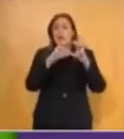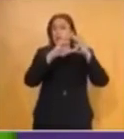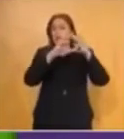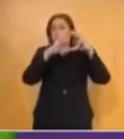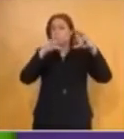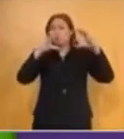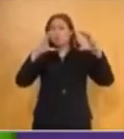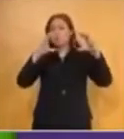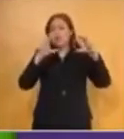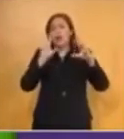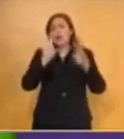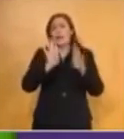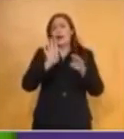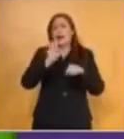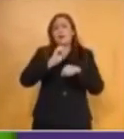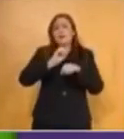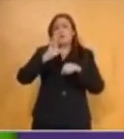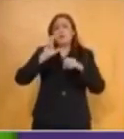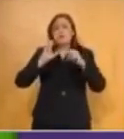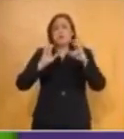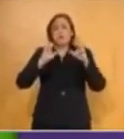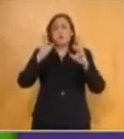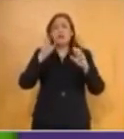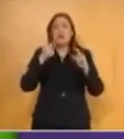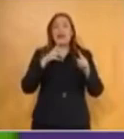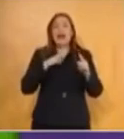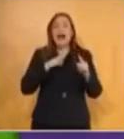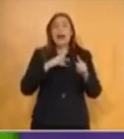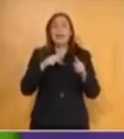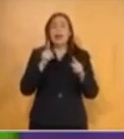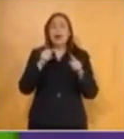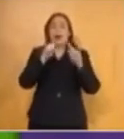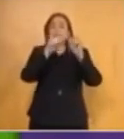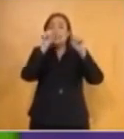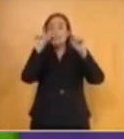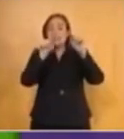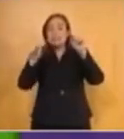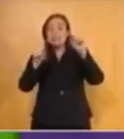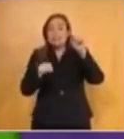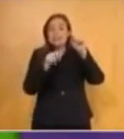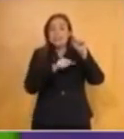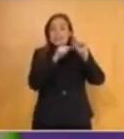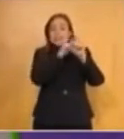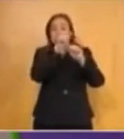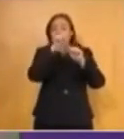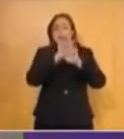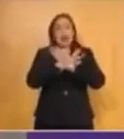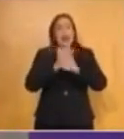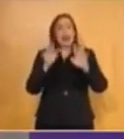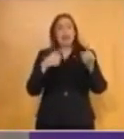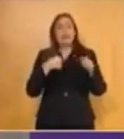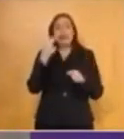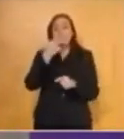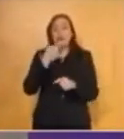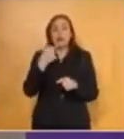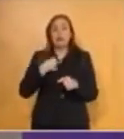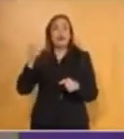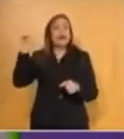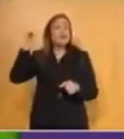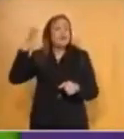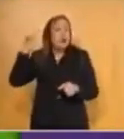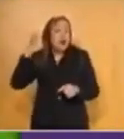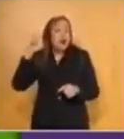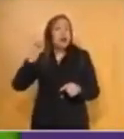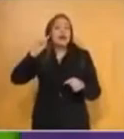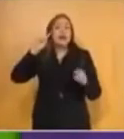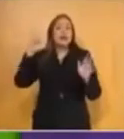decirlo así de esta manera, pero con forma de zigzag, que son utilizadas únicamente para efectos de sonido o onomatopeyas, o